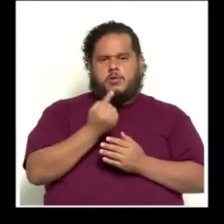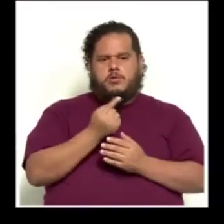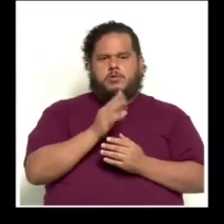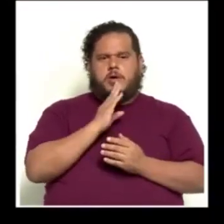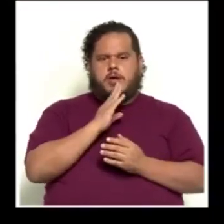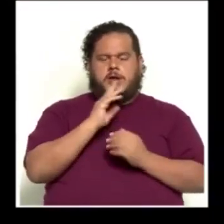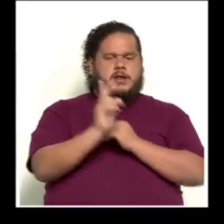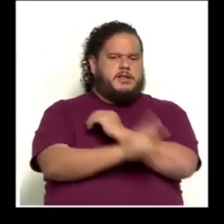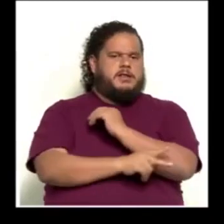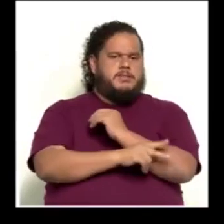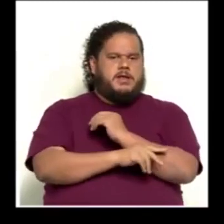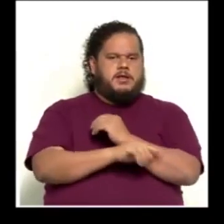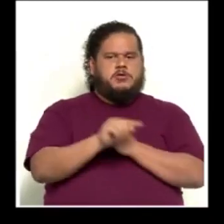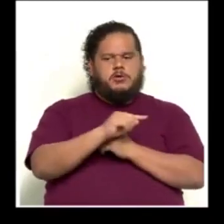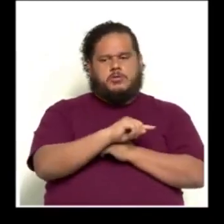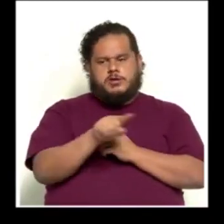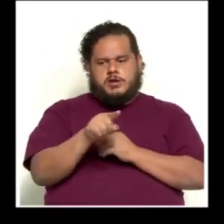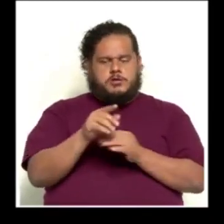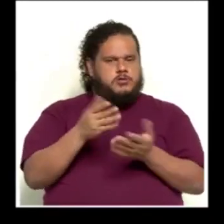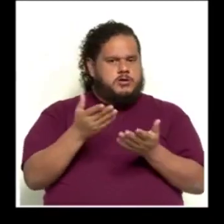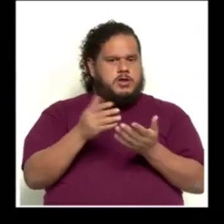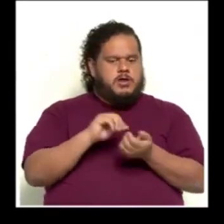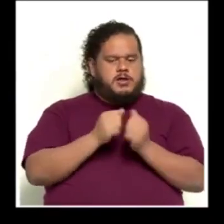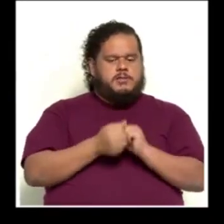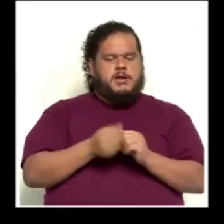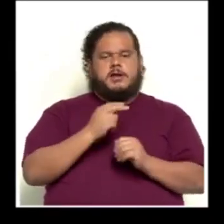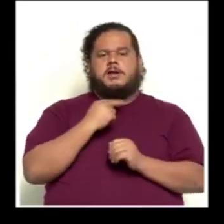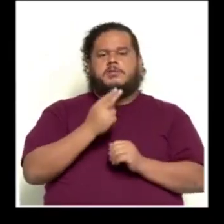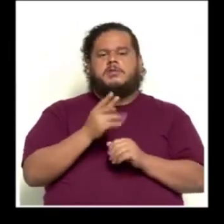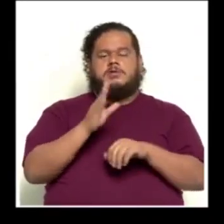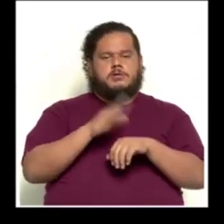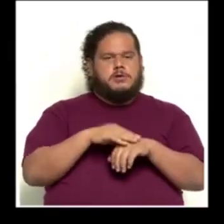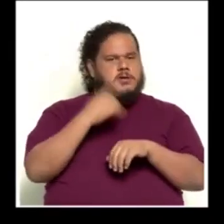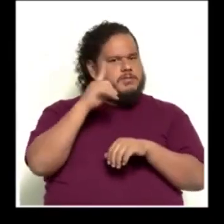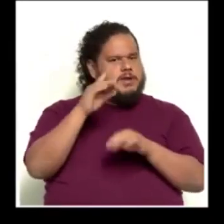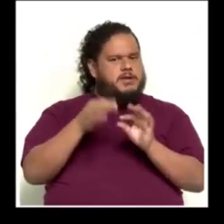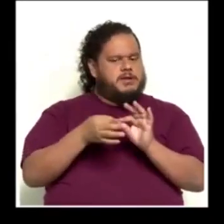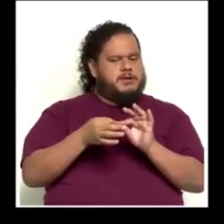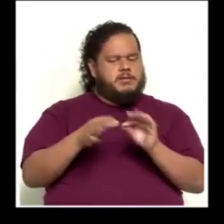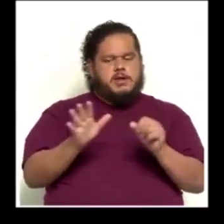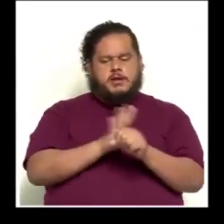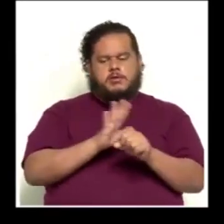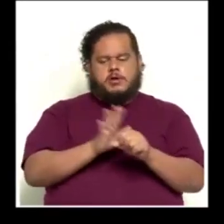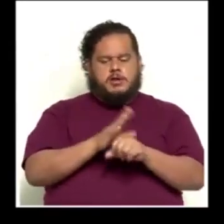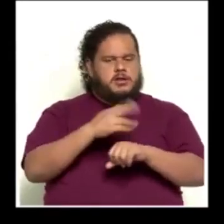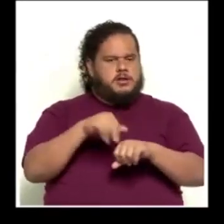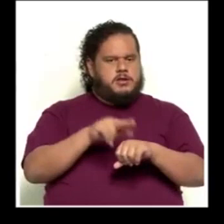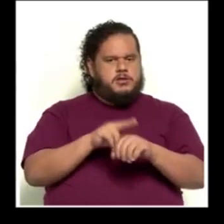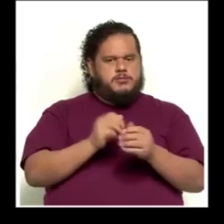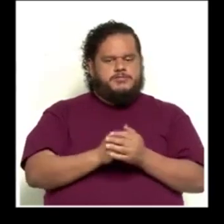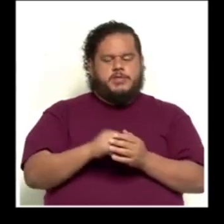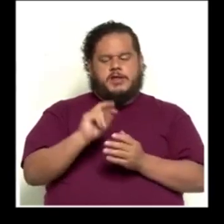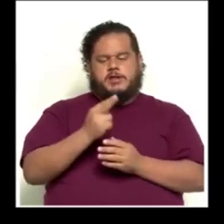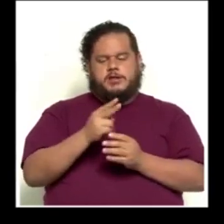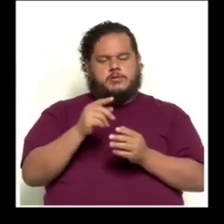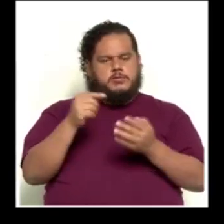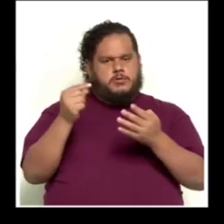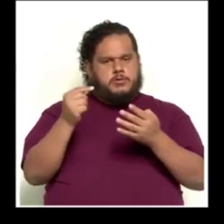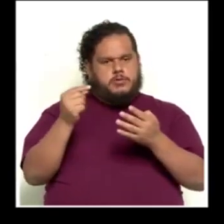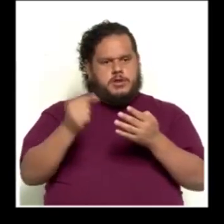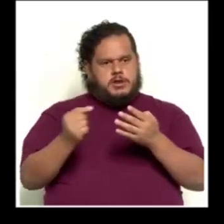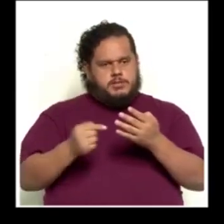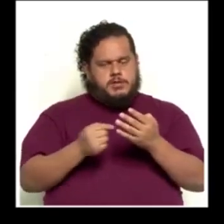país como si ellos fuesen las voces autorizadas para interpretar la totalidad de la nación. El segundo elemento es